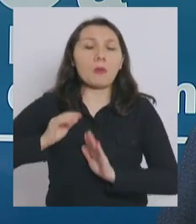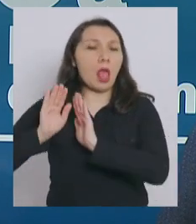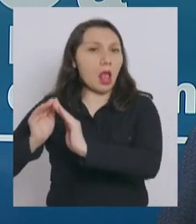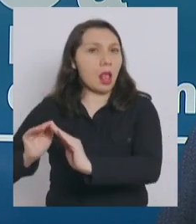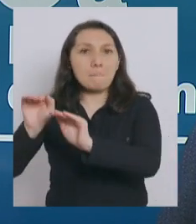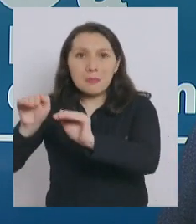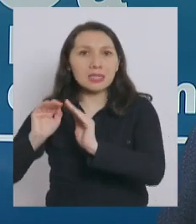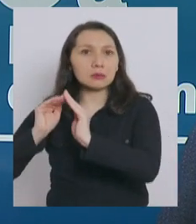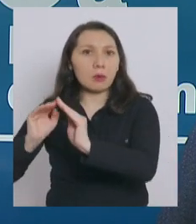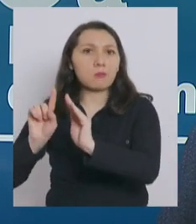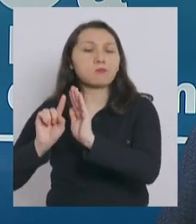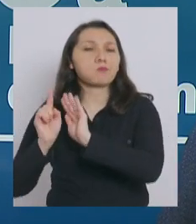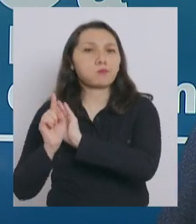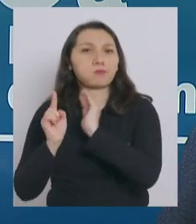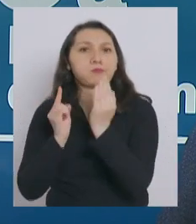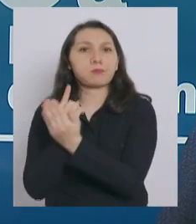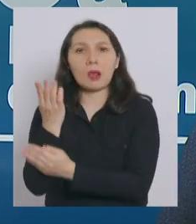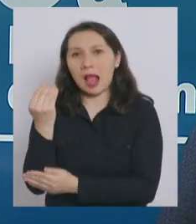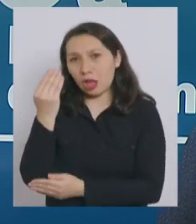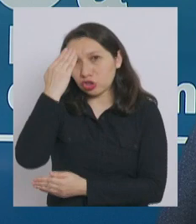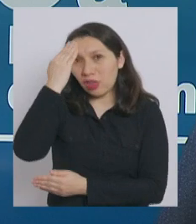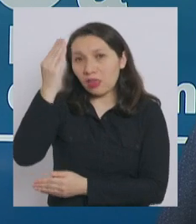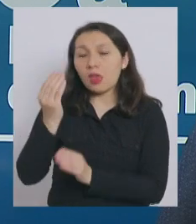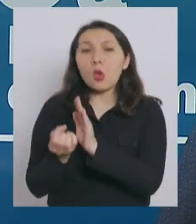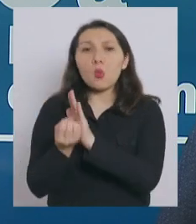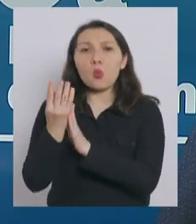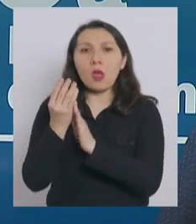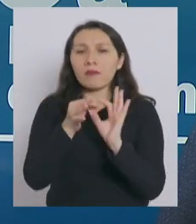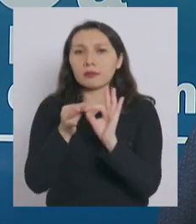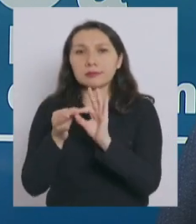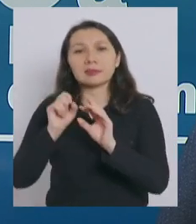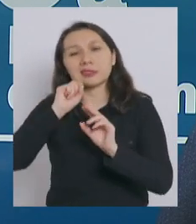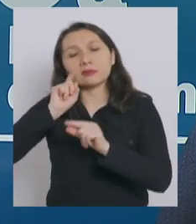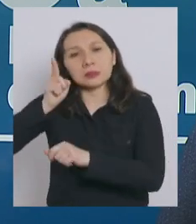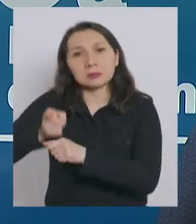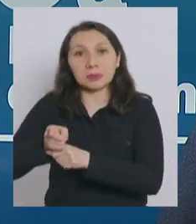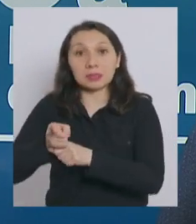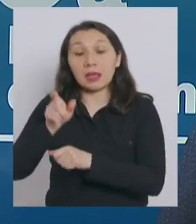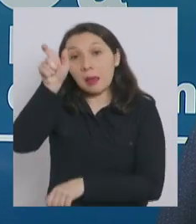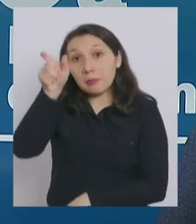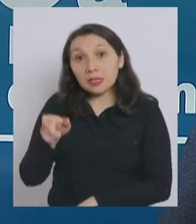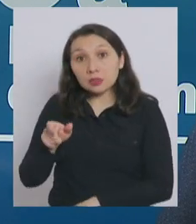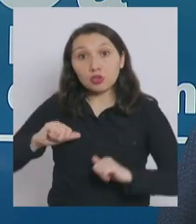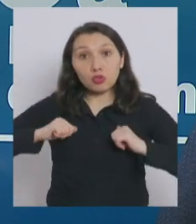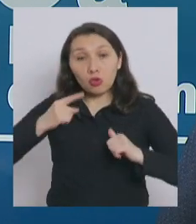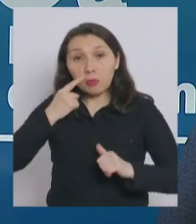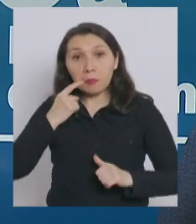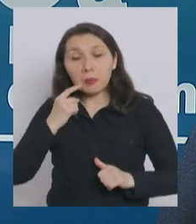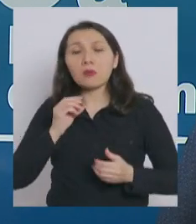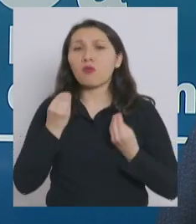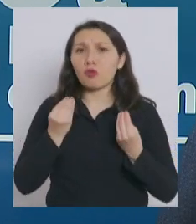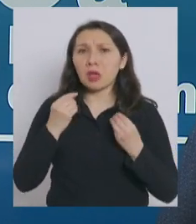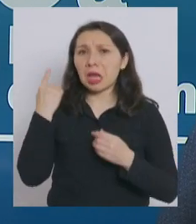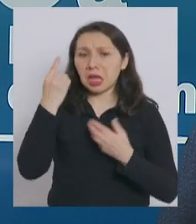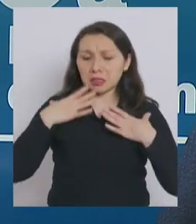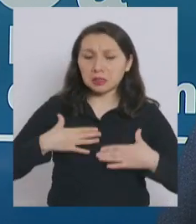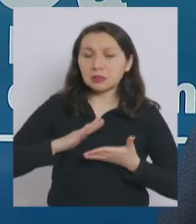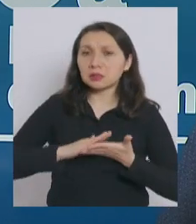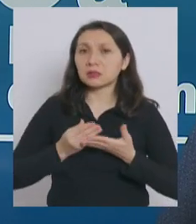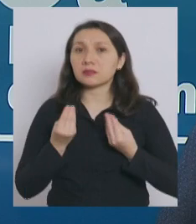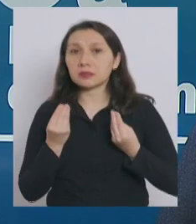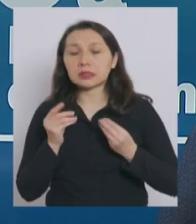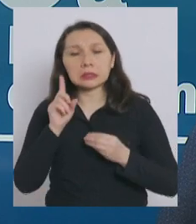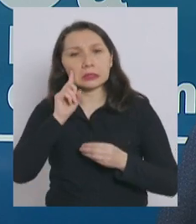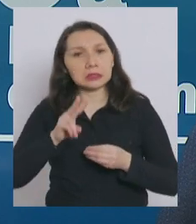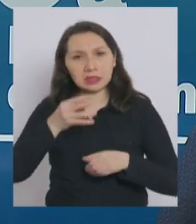aislamiento el cual dura 14 días según la nueva definición la persona se encuentra en buenas condiciones generales de salud y no